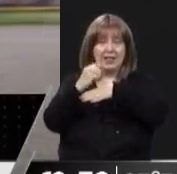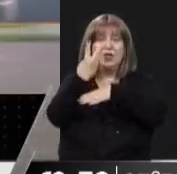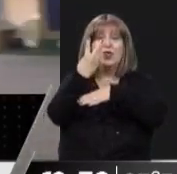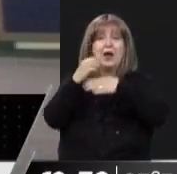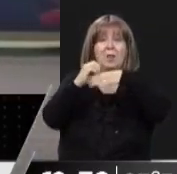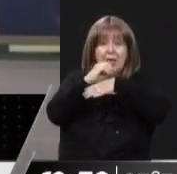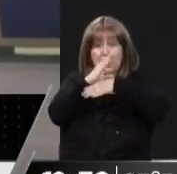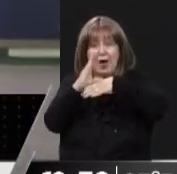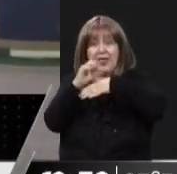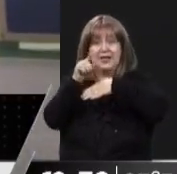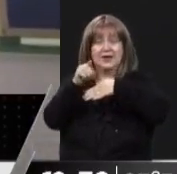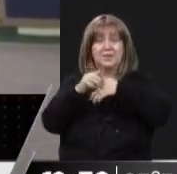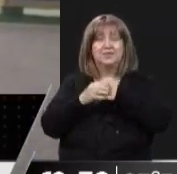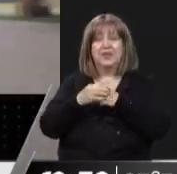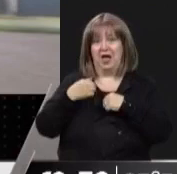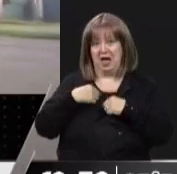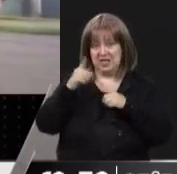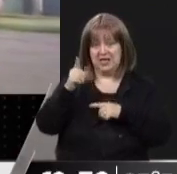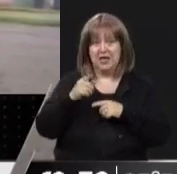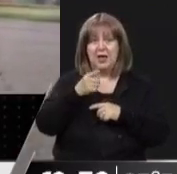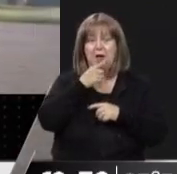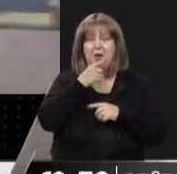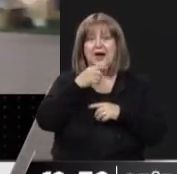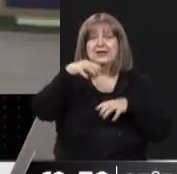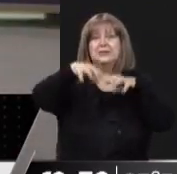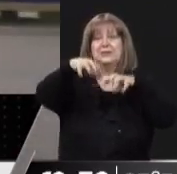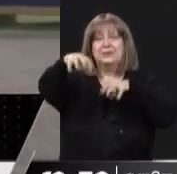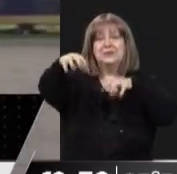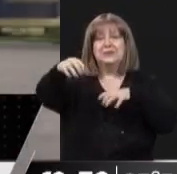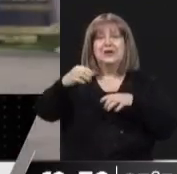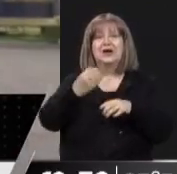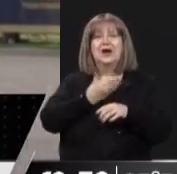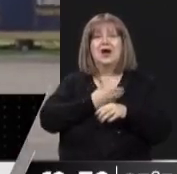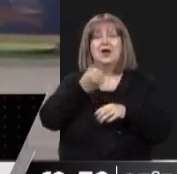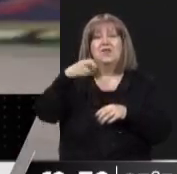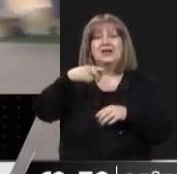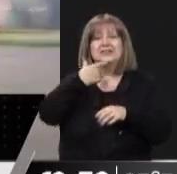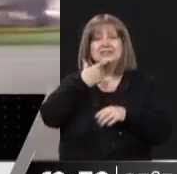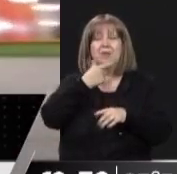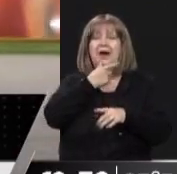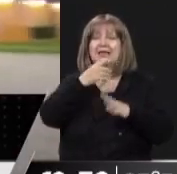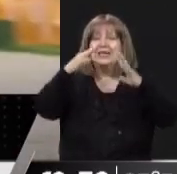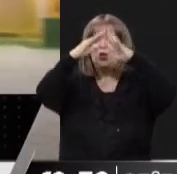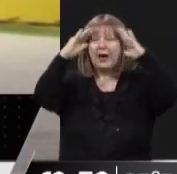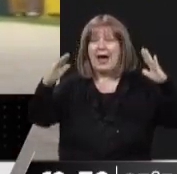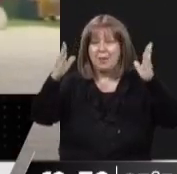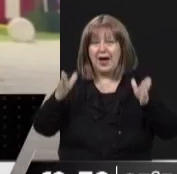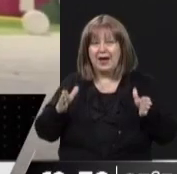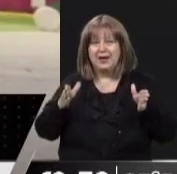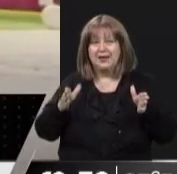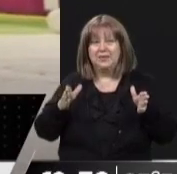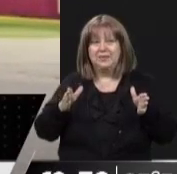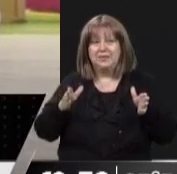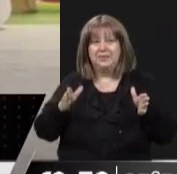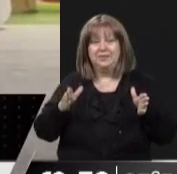Lucas? Perdón. Es como una mini ciudad donde van a estar los fans ubicados, que estas son como las carpas, no son carpas, pero son